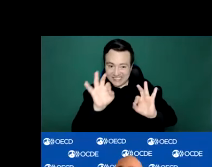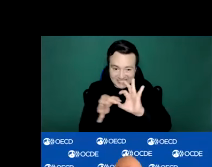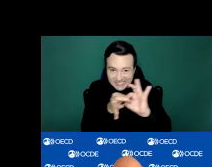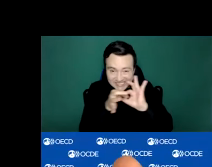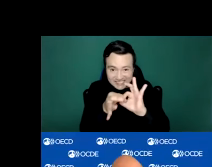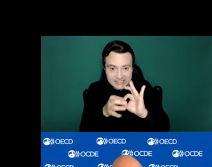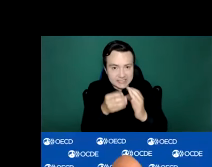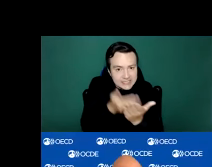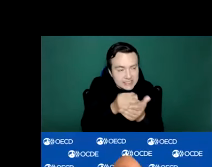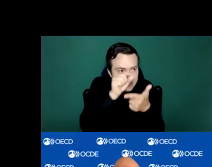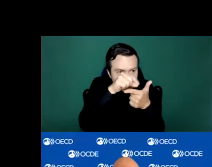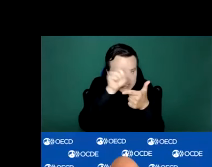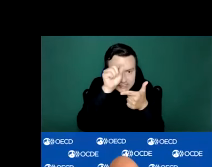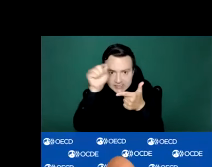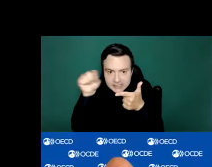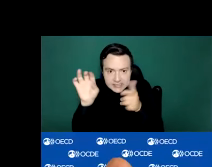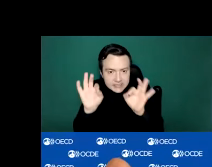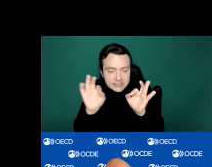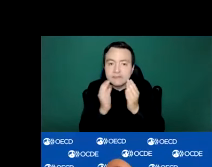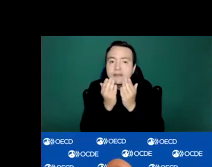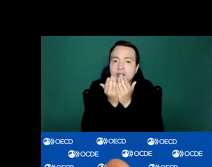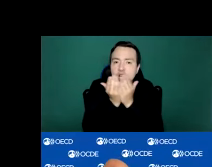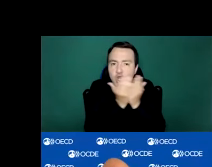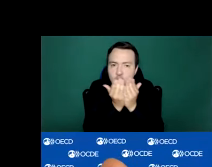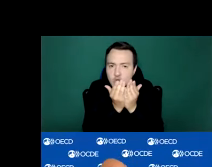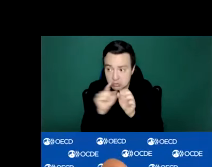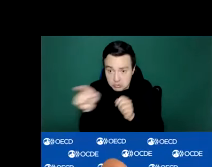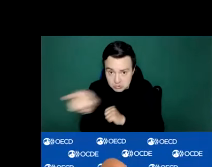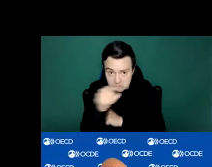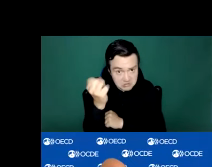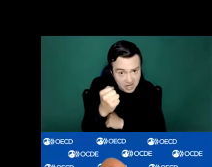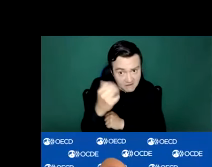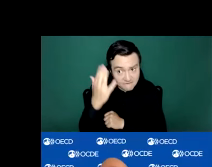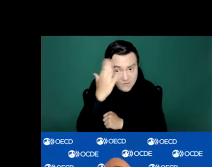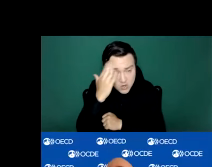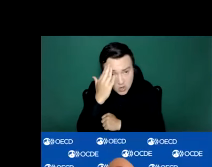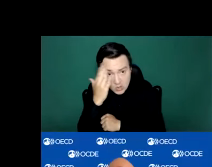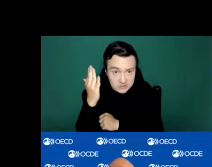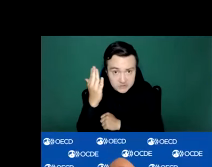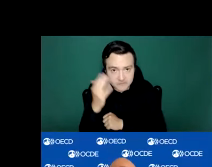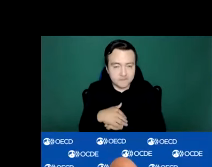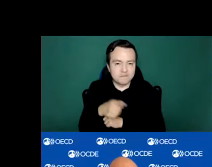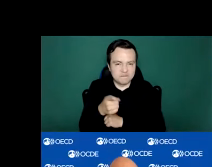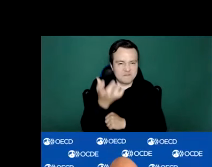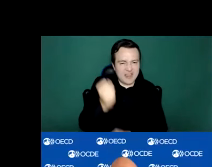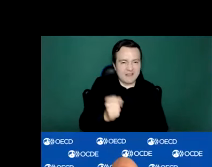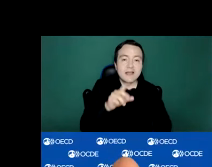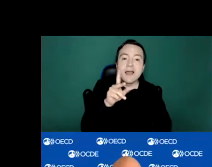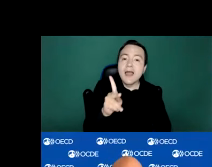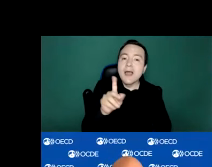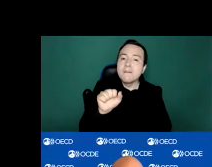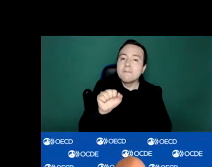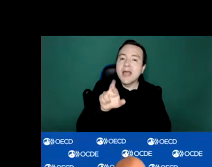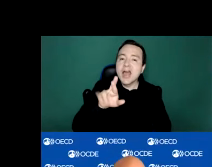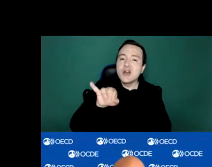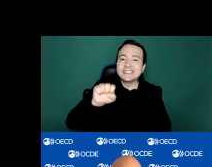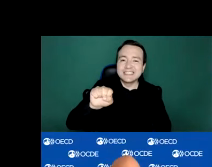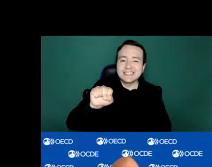sistemas educativos. Nosotros estamos trabajando para preparar lo que llamamos el PARIS, que es la encuesta de